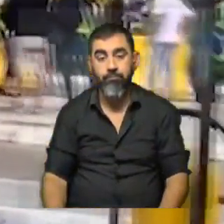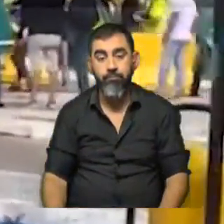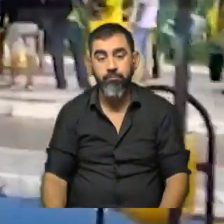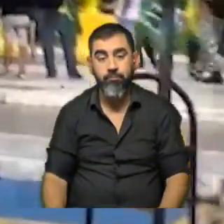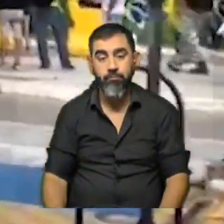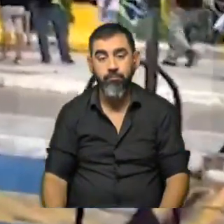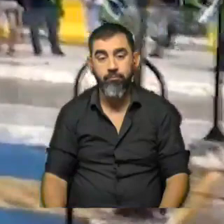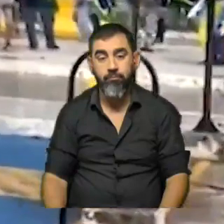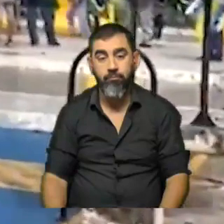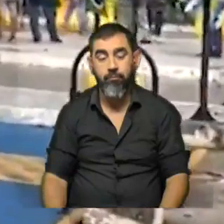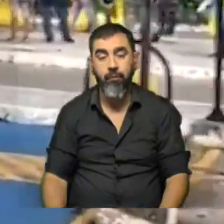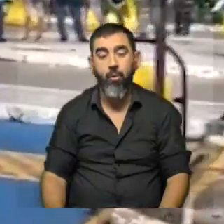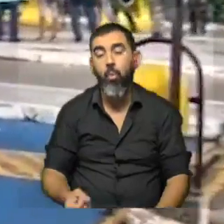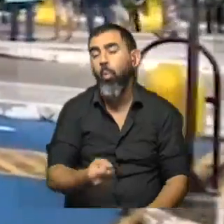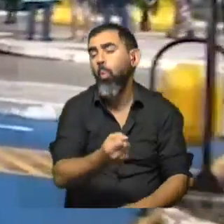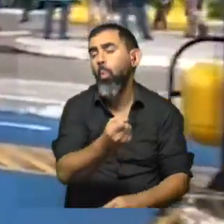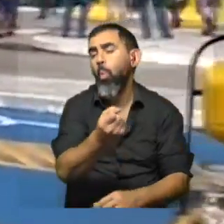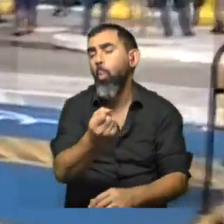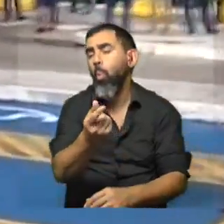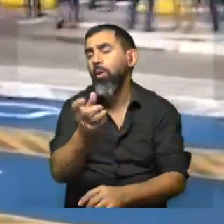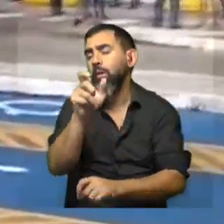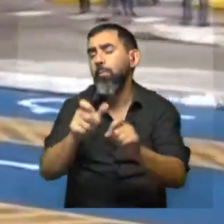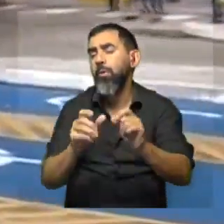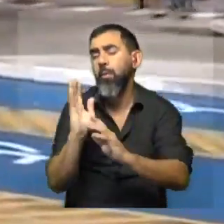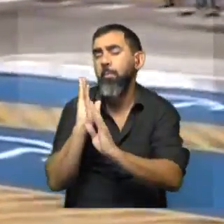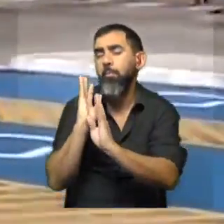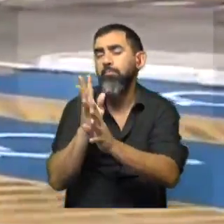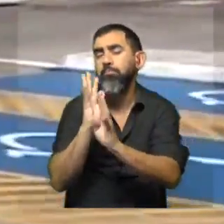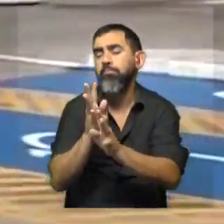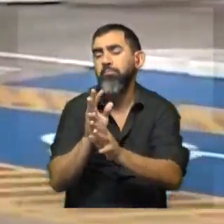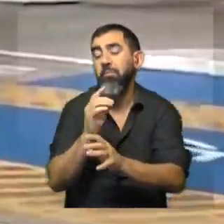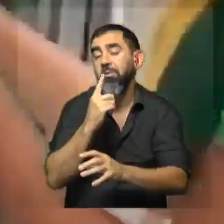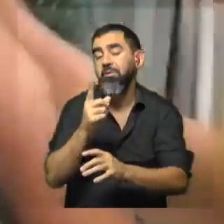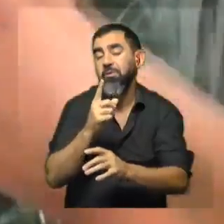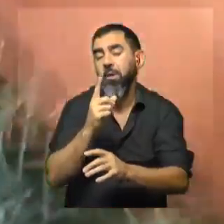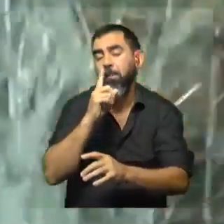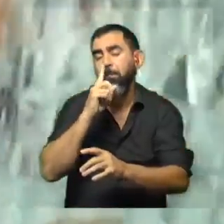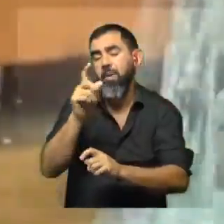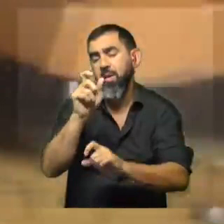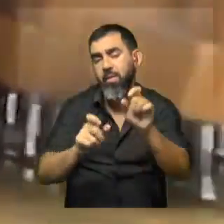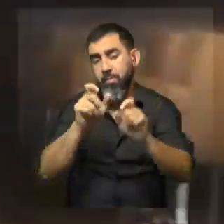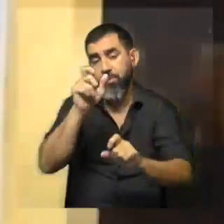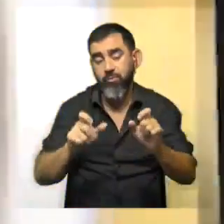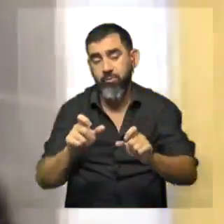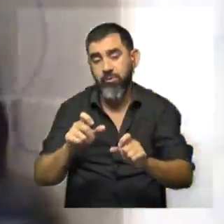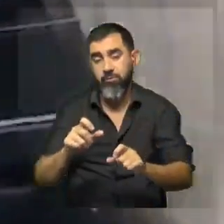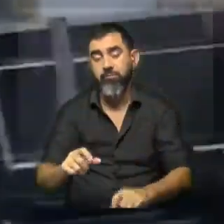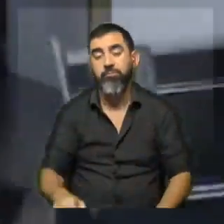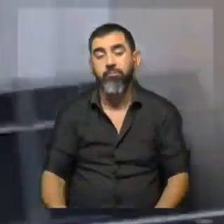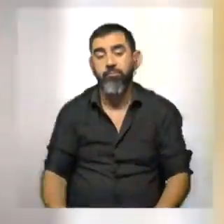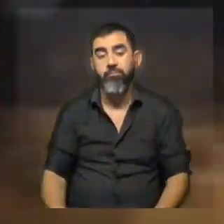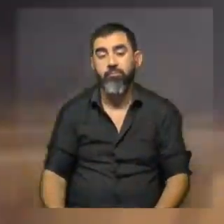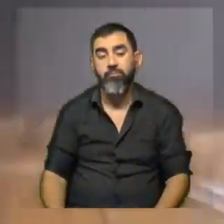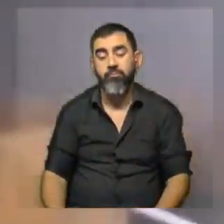¿Hay un número estipulado de cuántas personas participaron? Miles de personas, ¿no? Sí. Habla de cientos, pero son miles de personas, se ven las imágenes.